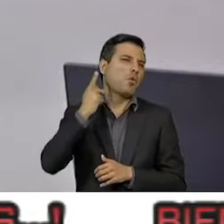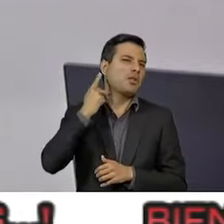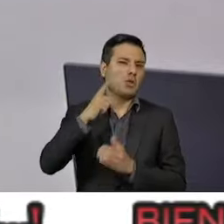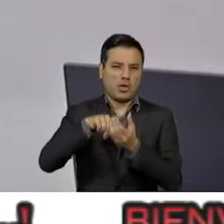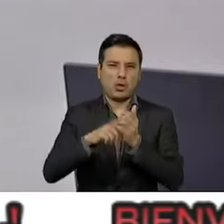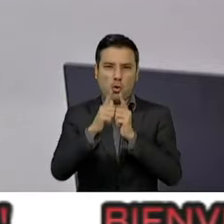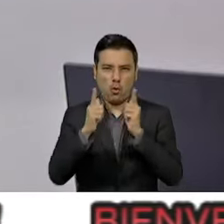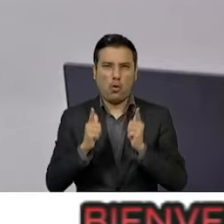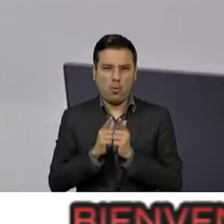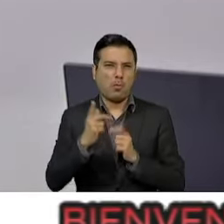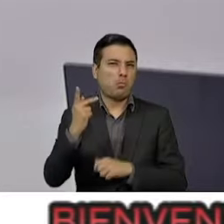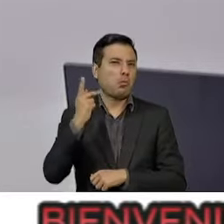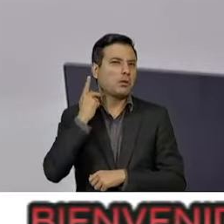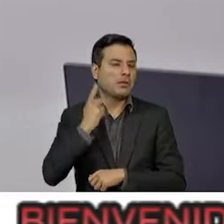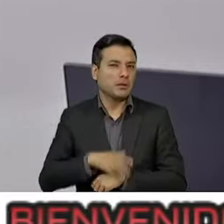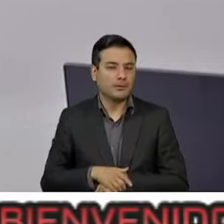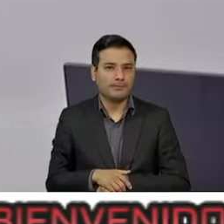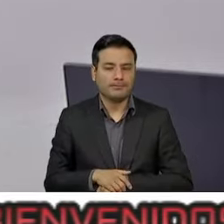partidos.